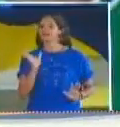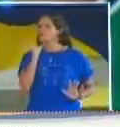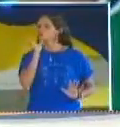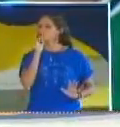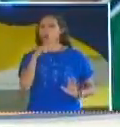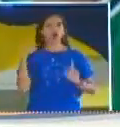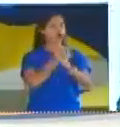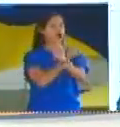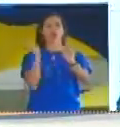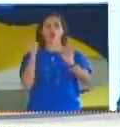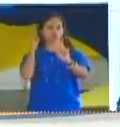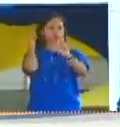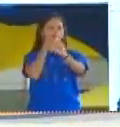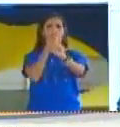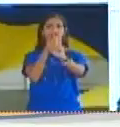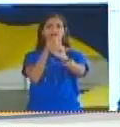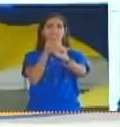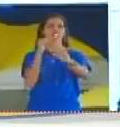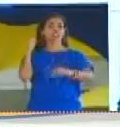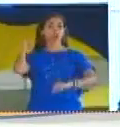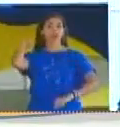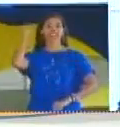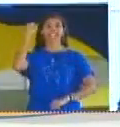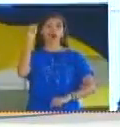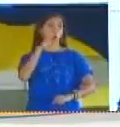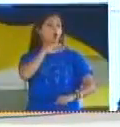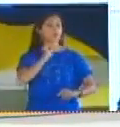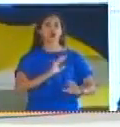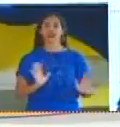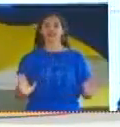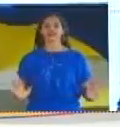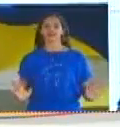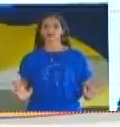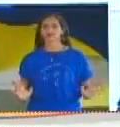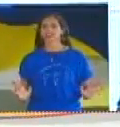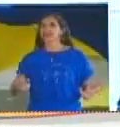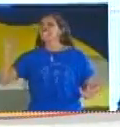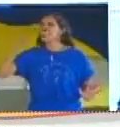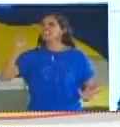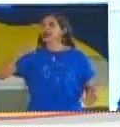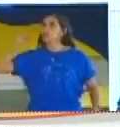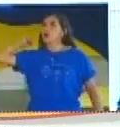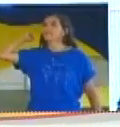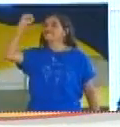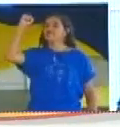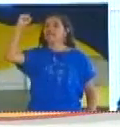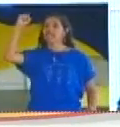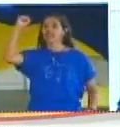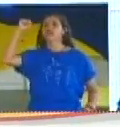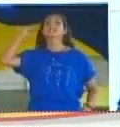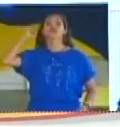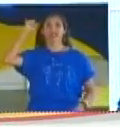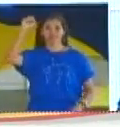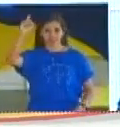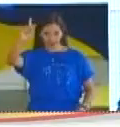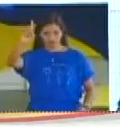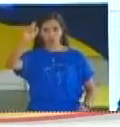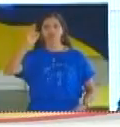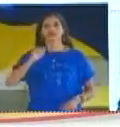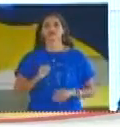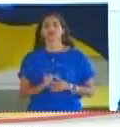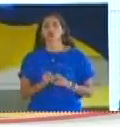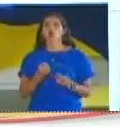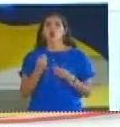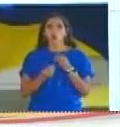opción entre vencer o morir. Necesario es vencer y venceremos. Como